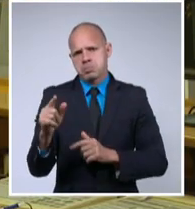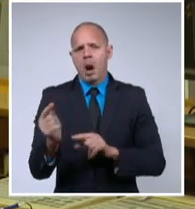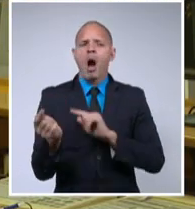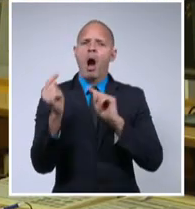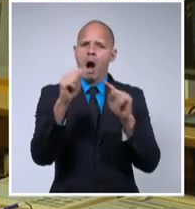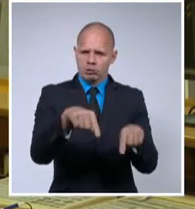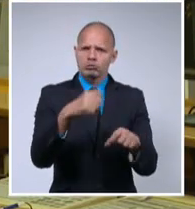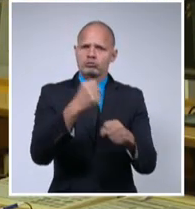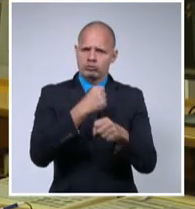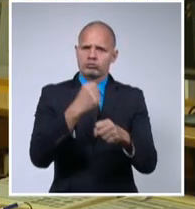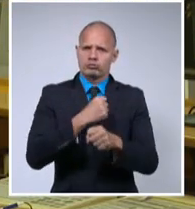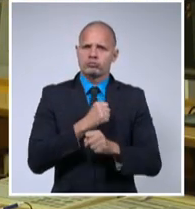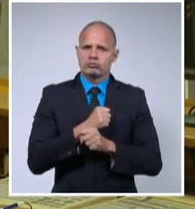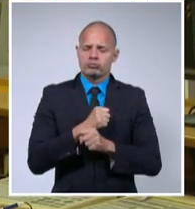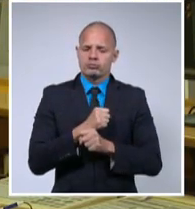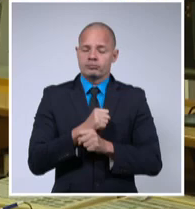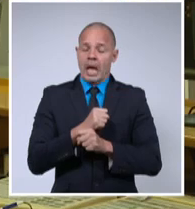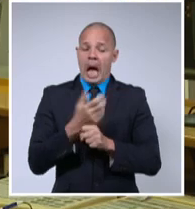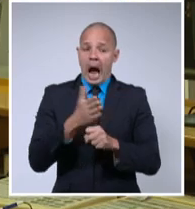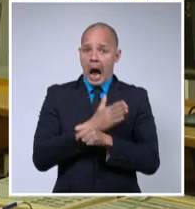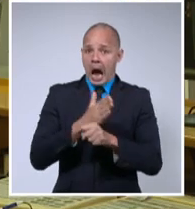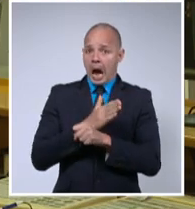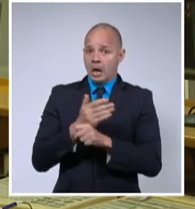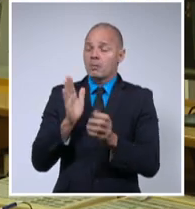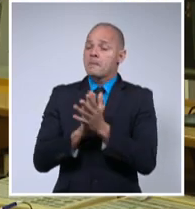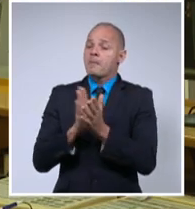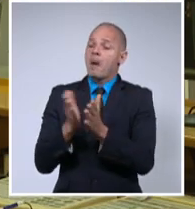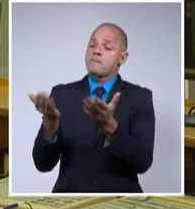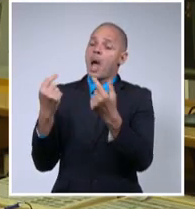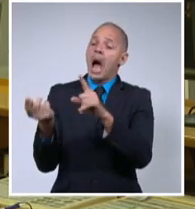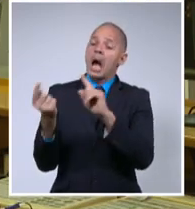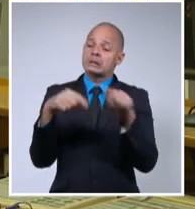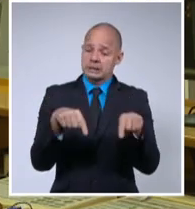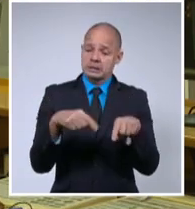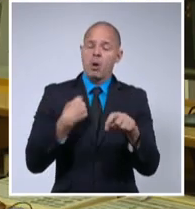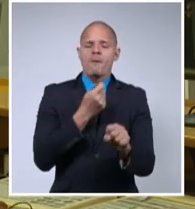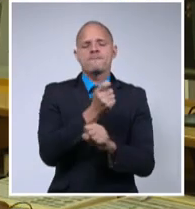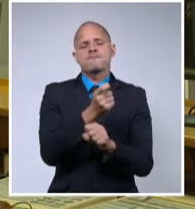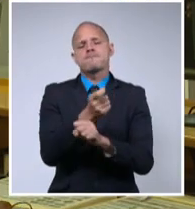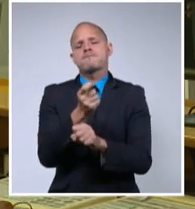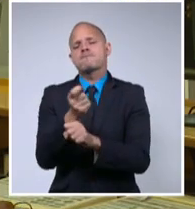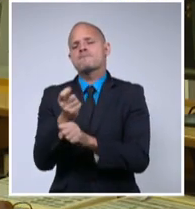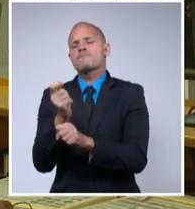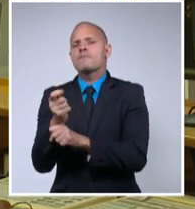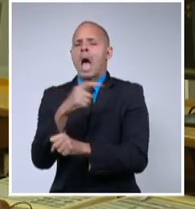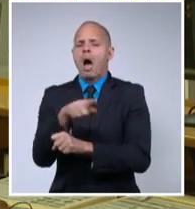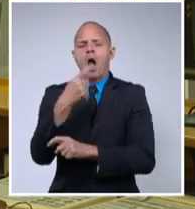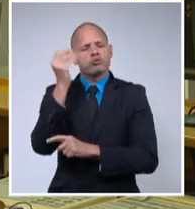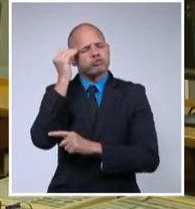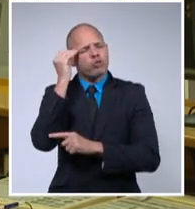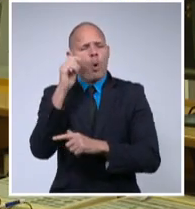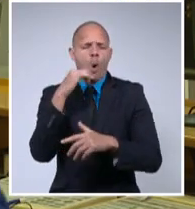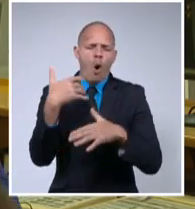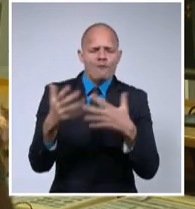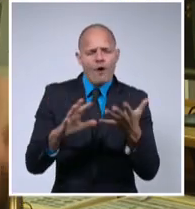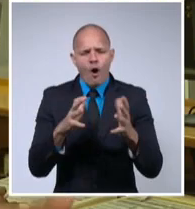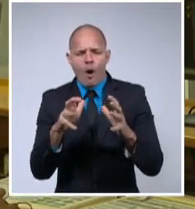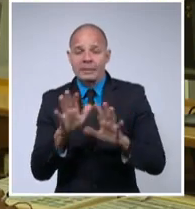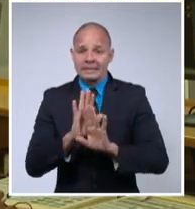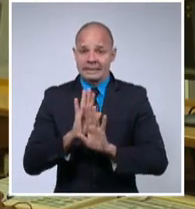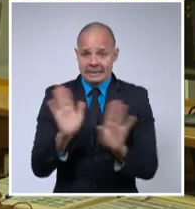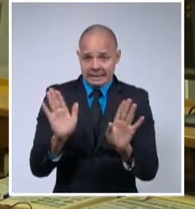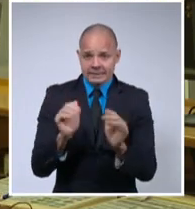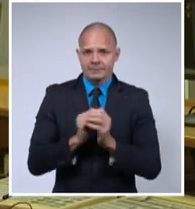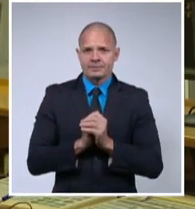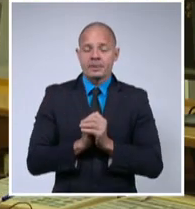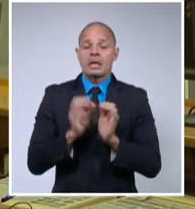la preparación del personal. Para poder preparar el personal hemos tenido que hacer coordinaciones con los politécnicos y